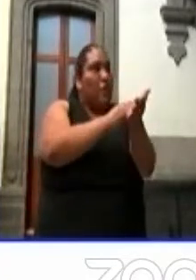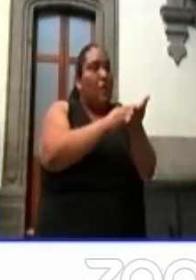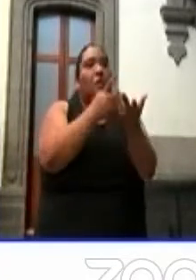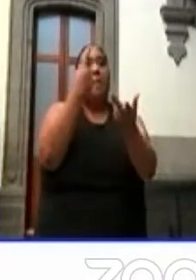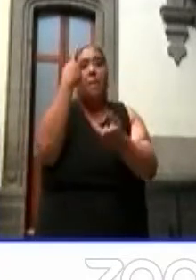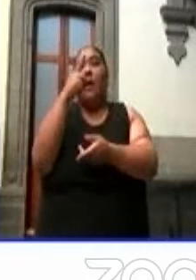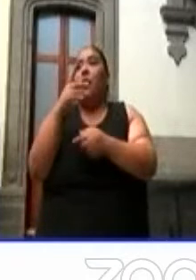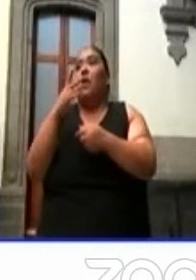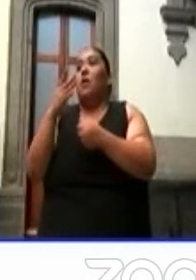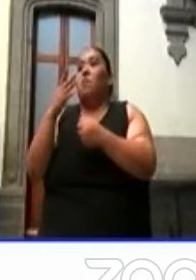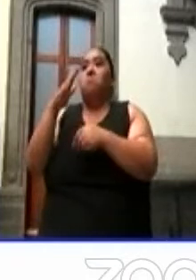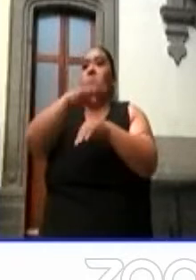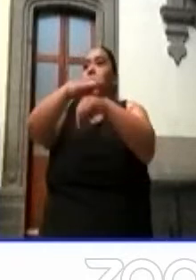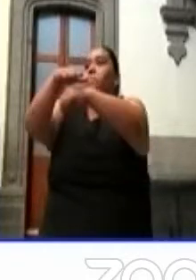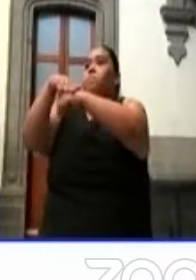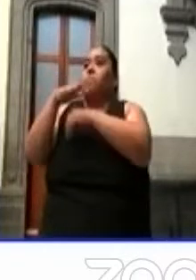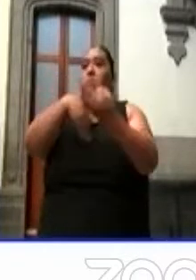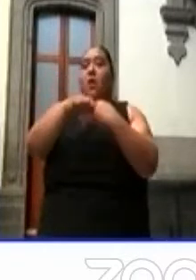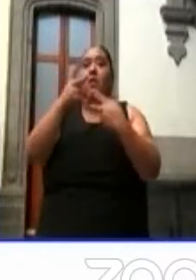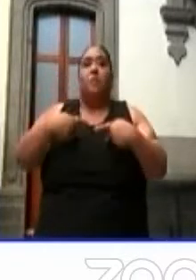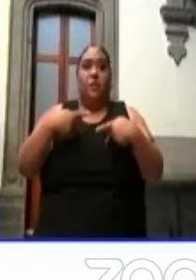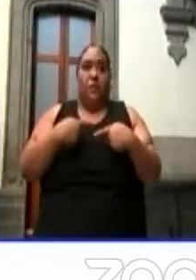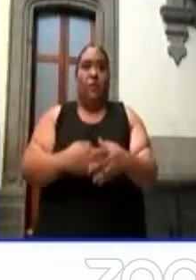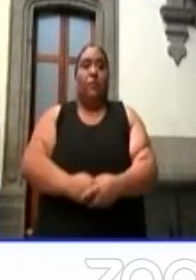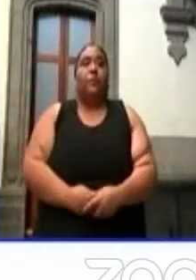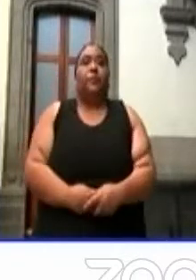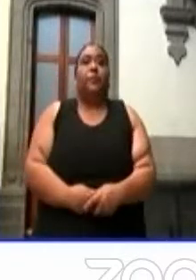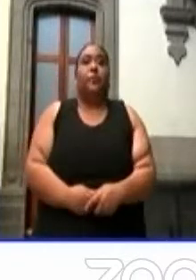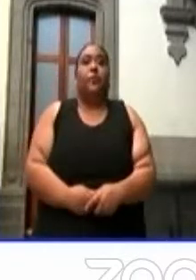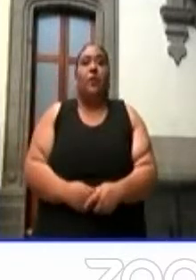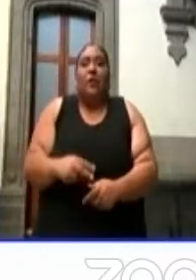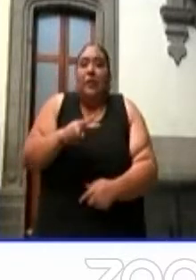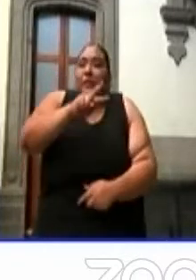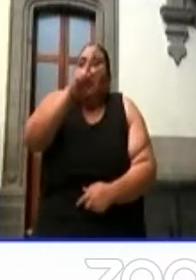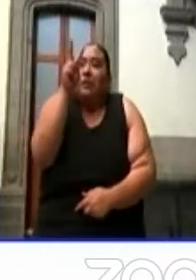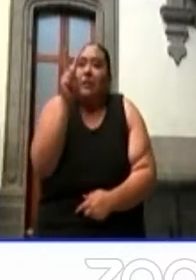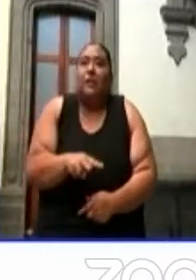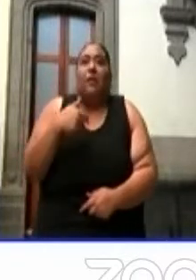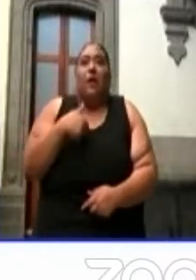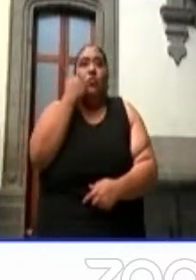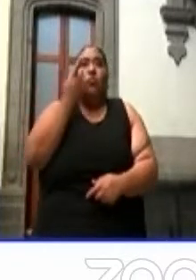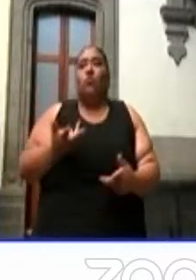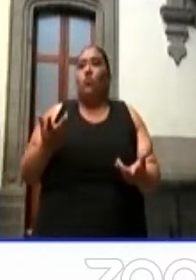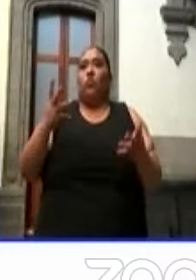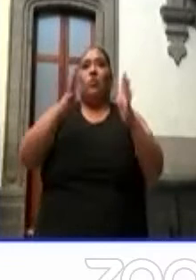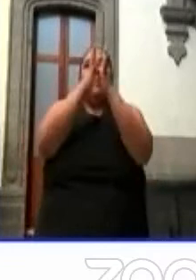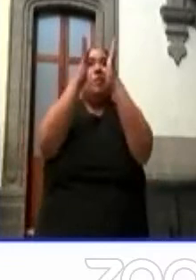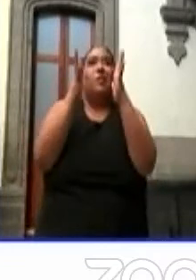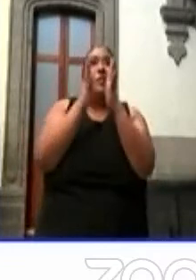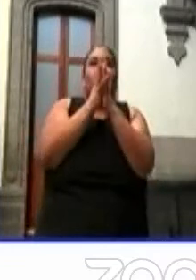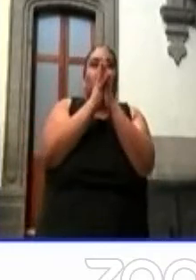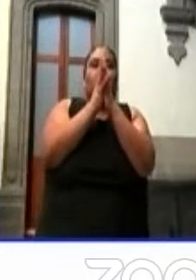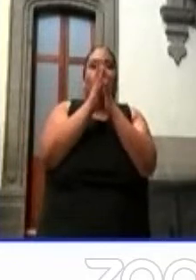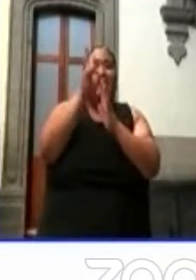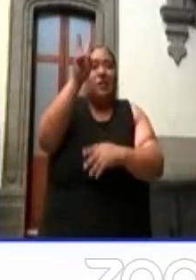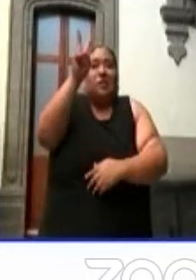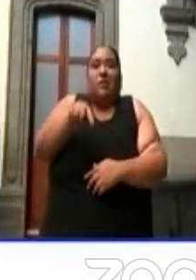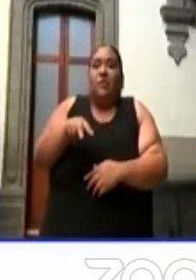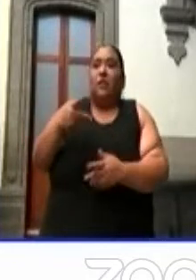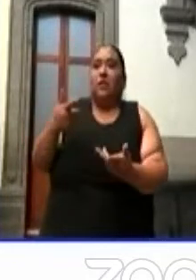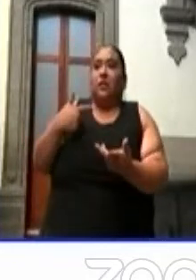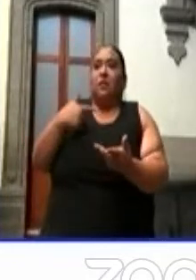más personas. Y de verdad, no quiero terminar esta participación, de verdad, sin mi lista